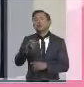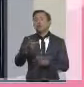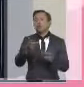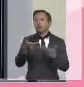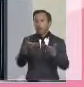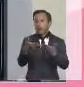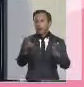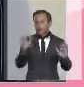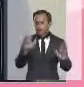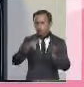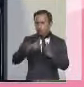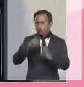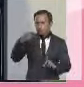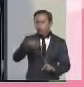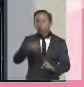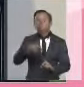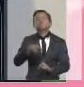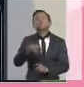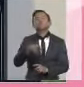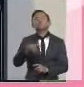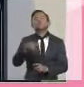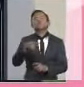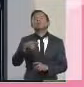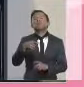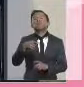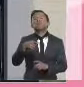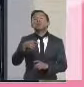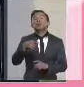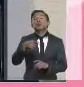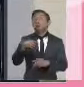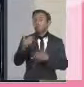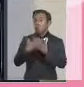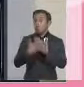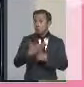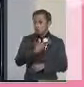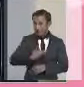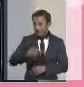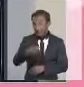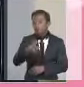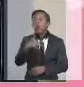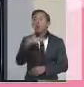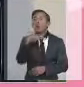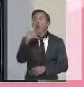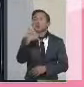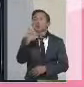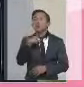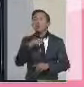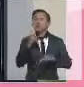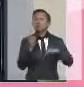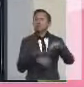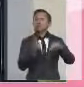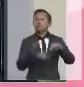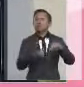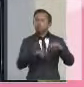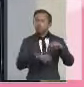es ¿qué propone usted para combatir la corrupción y que tenga un efecto concreto en el largo